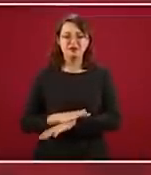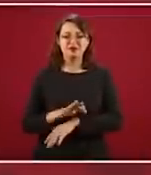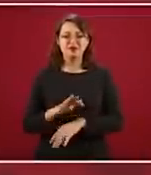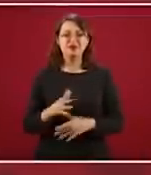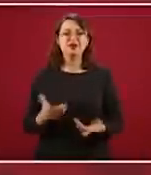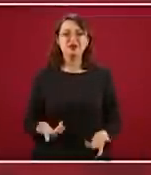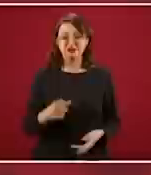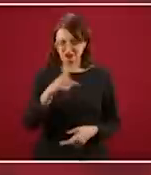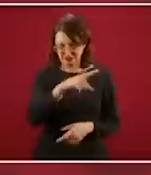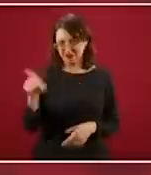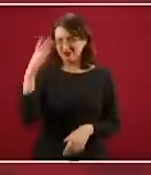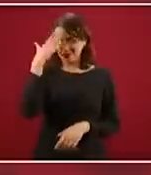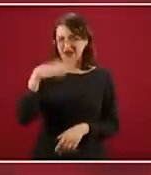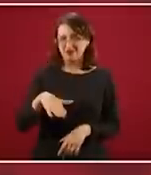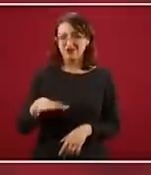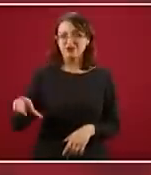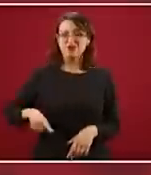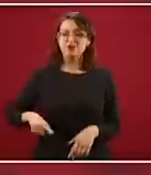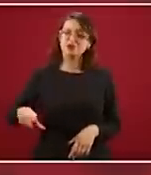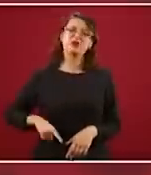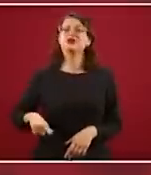Ahí se los dejo de tarea.